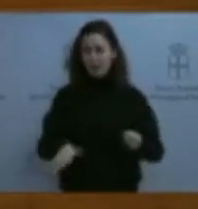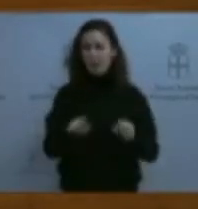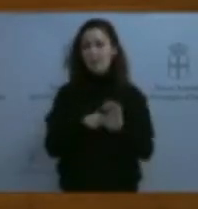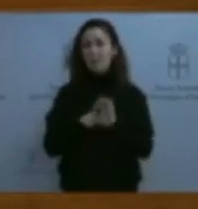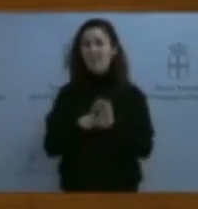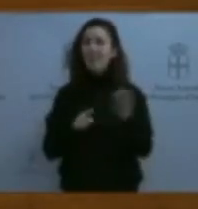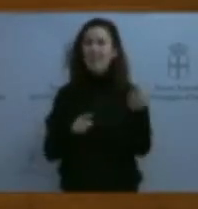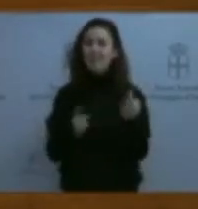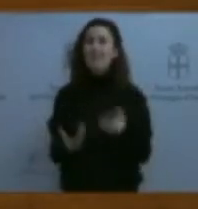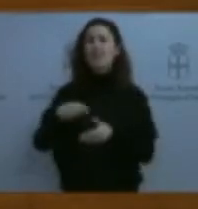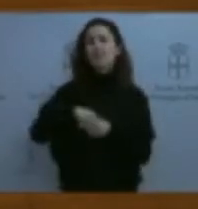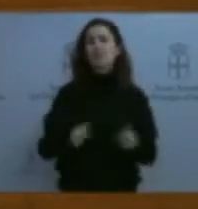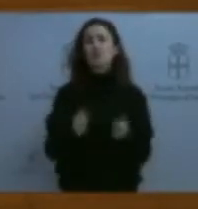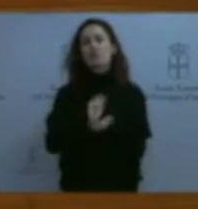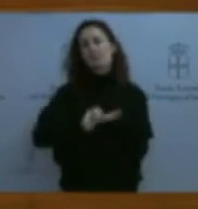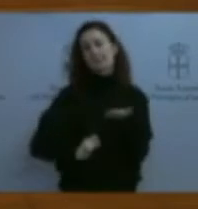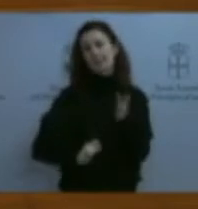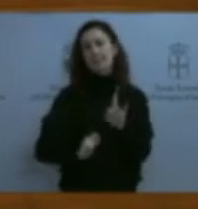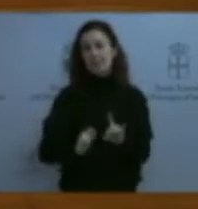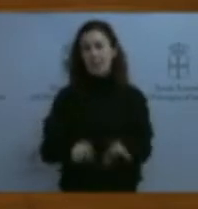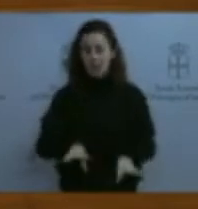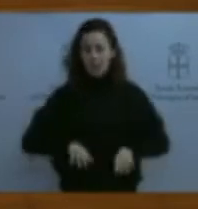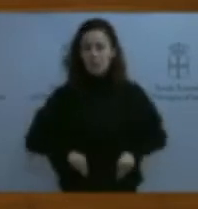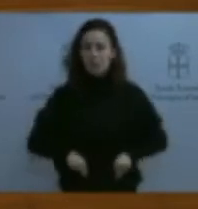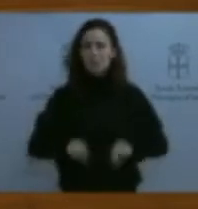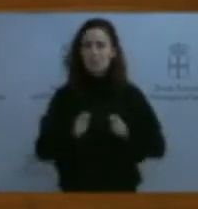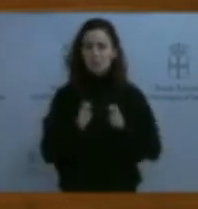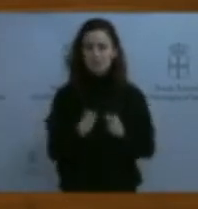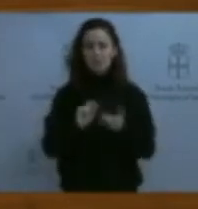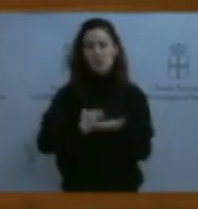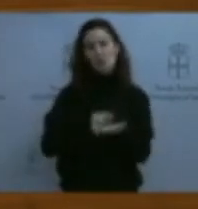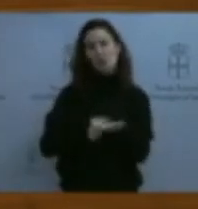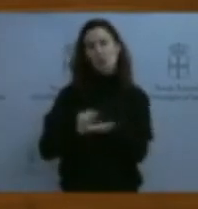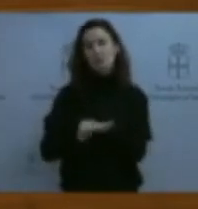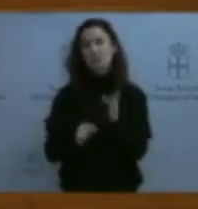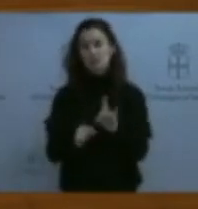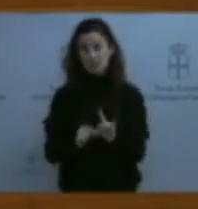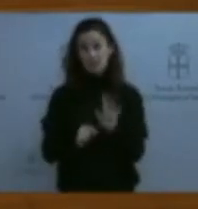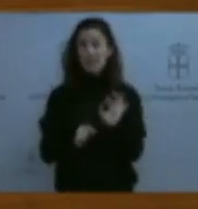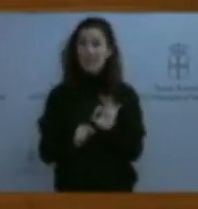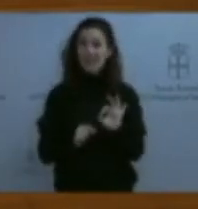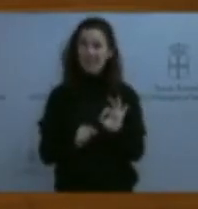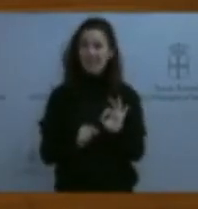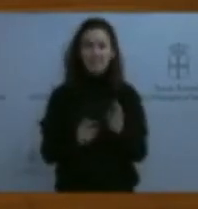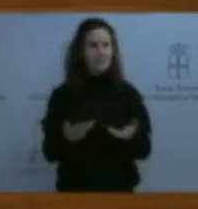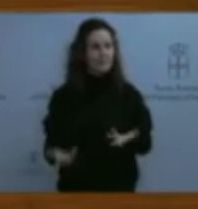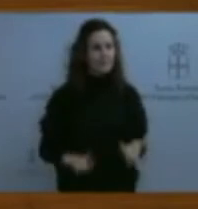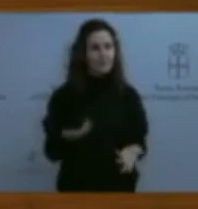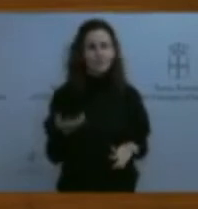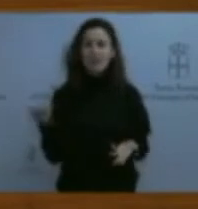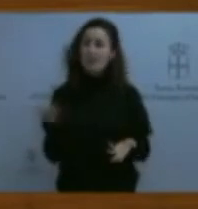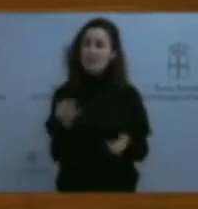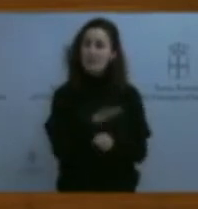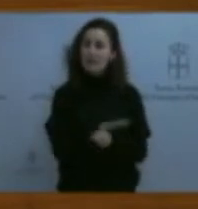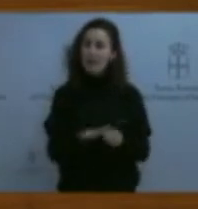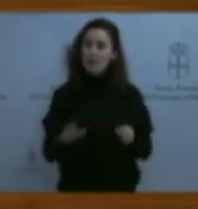trabajo en la Secretaría, que ahora está asumiendo la propia sección de contratación de la consejería. Sí, tenemos que reforzarnos en este ámbito, tenemos